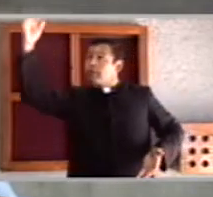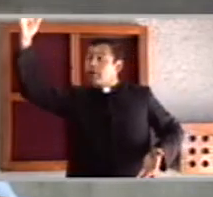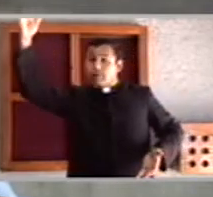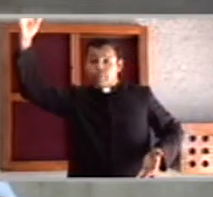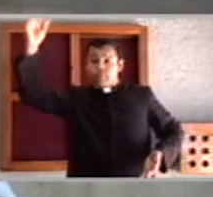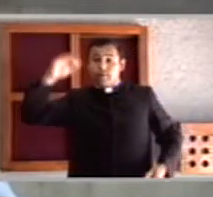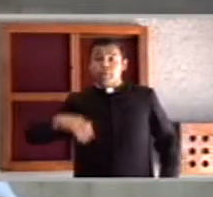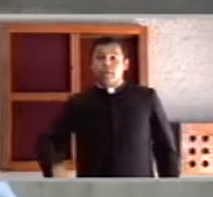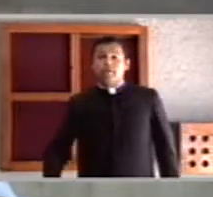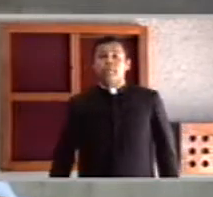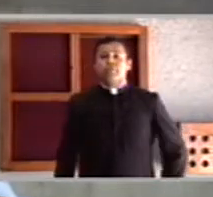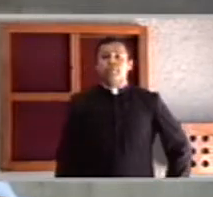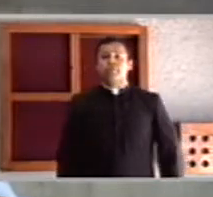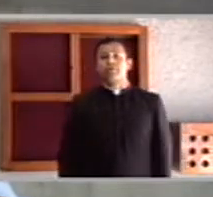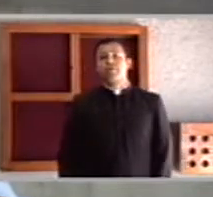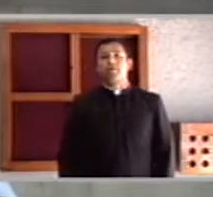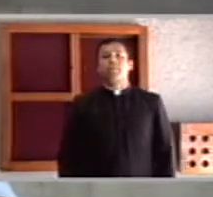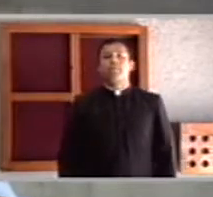misericordia del